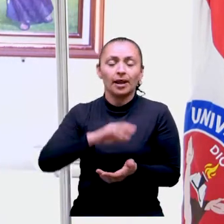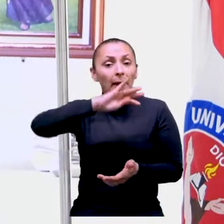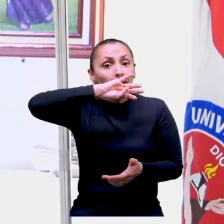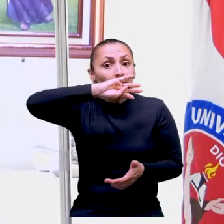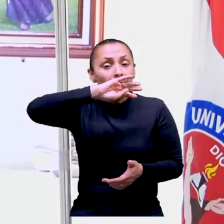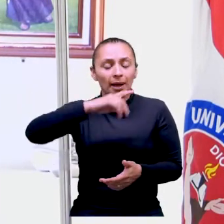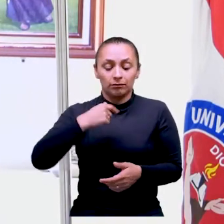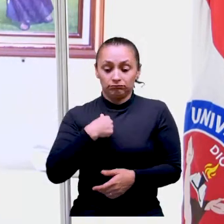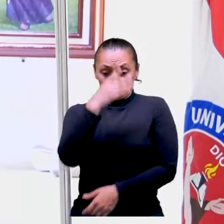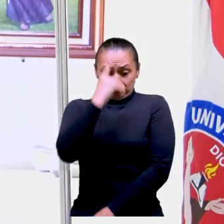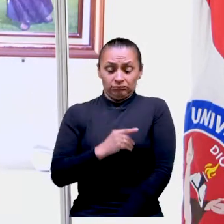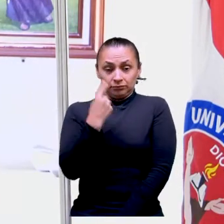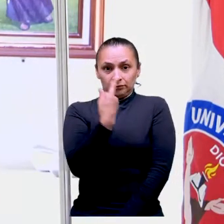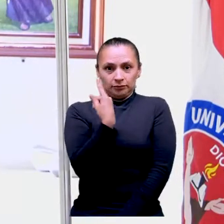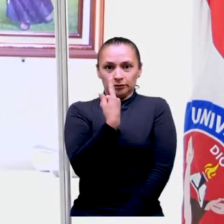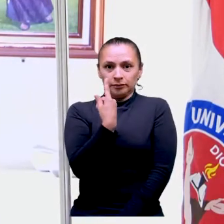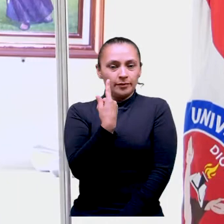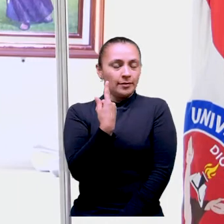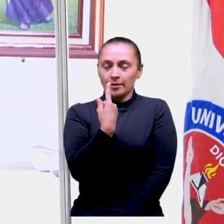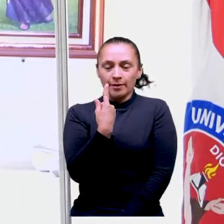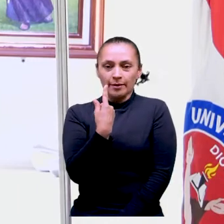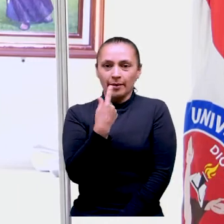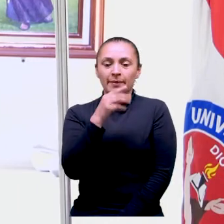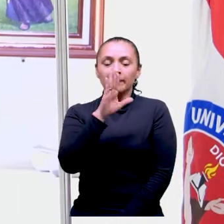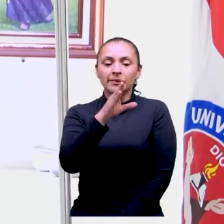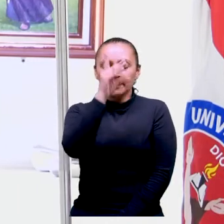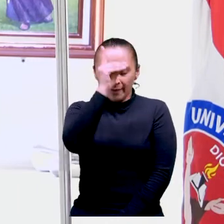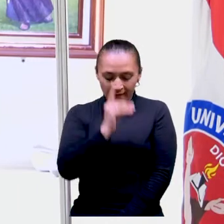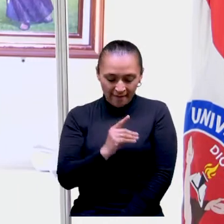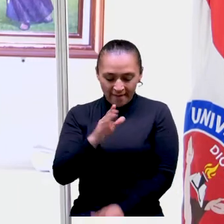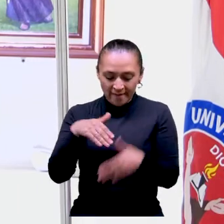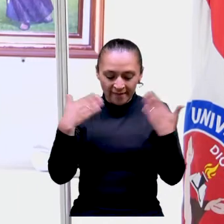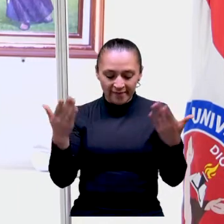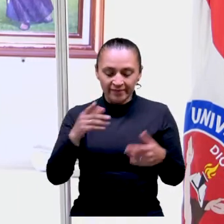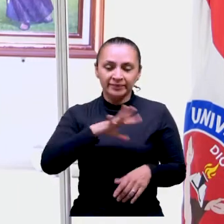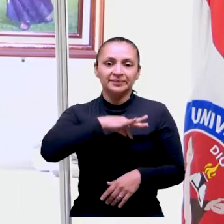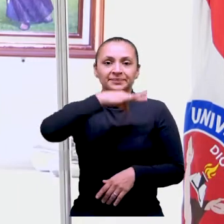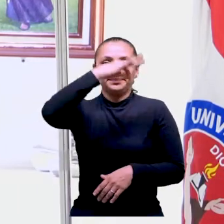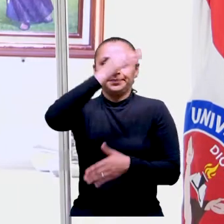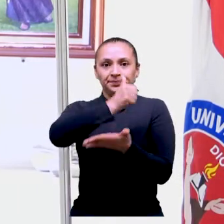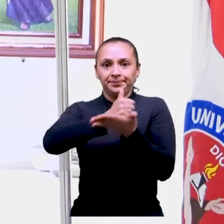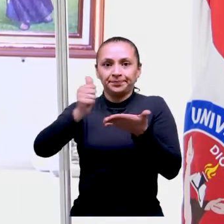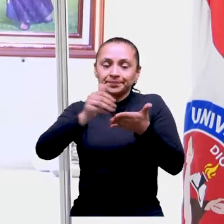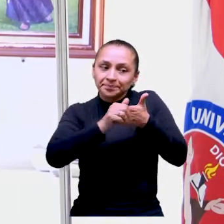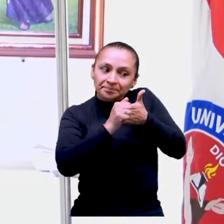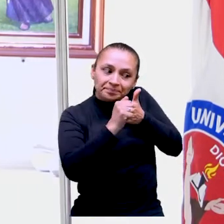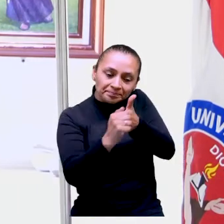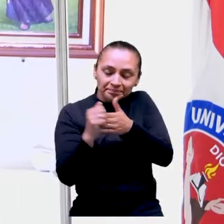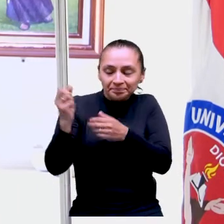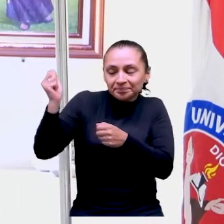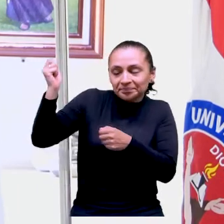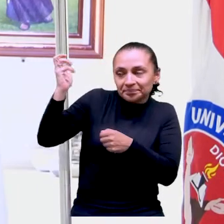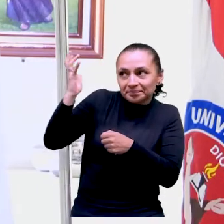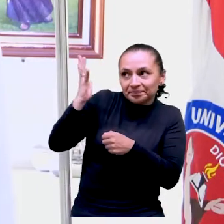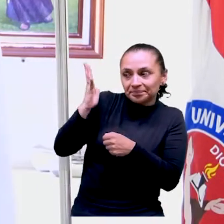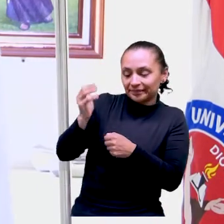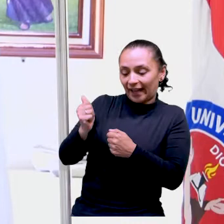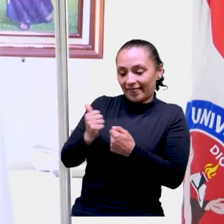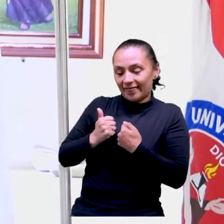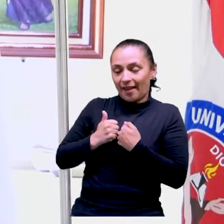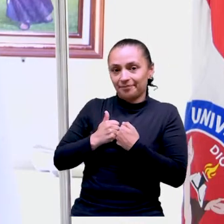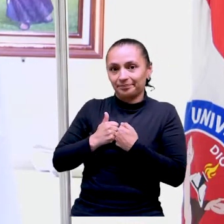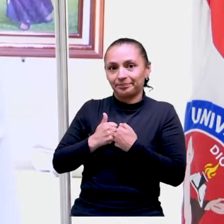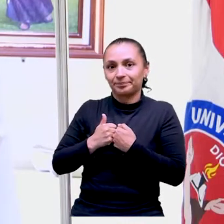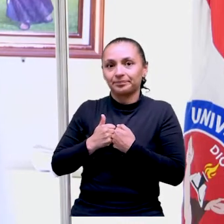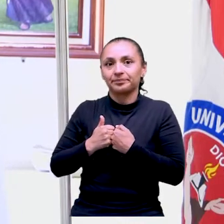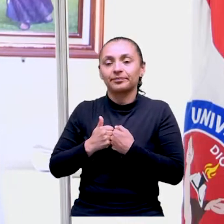es igual el papá no decide solo el papá decide a través de la luz del espíritu